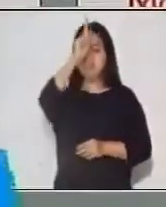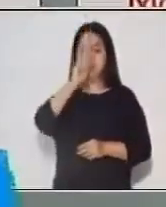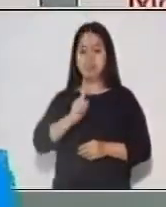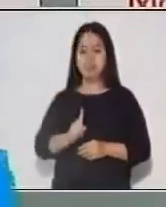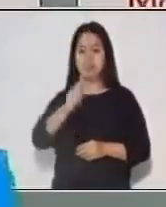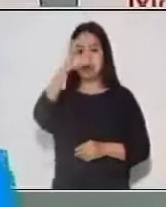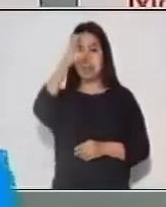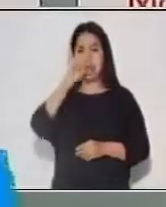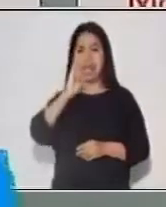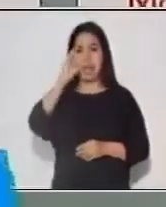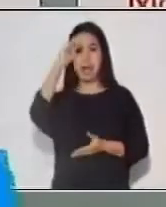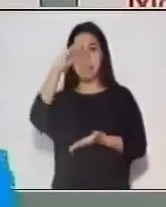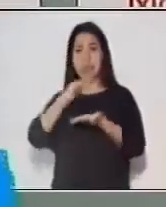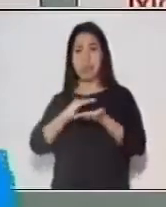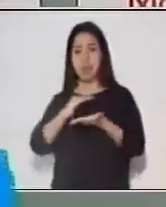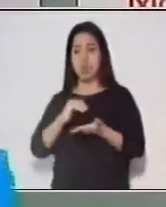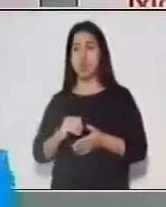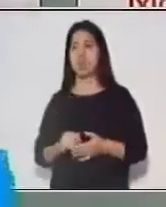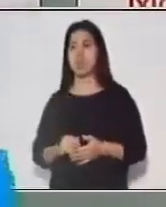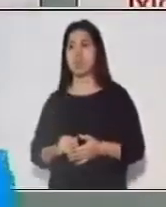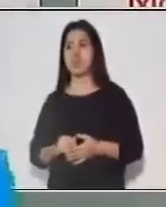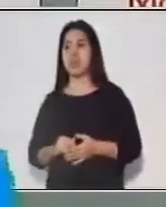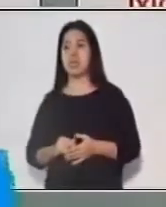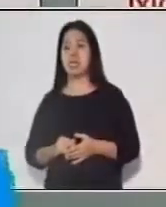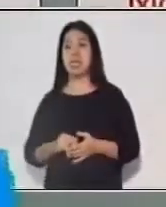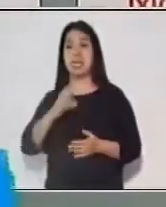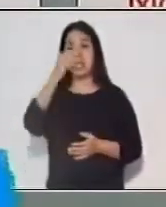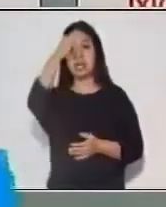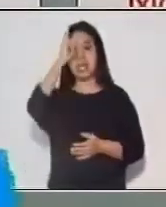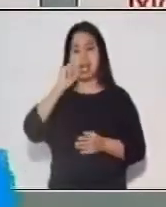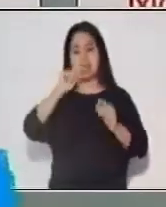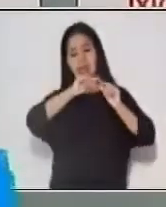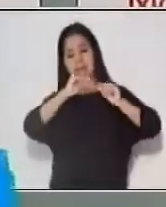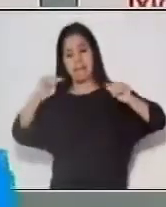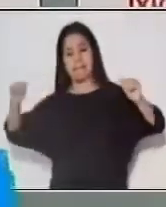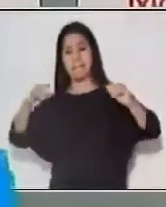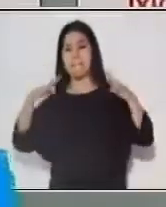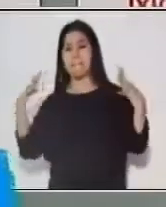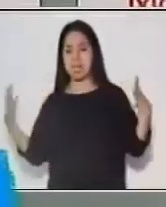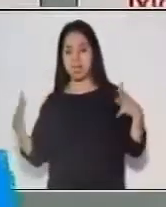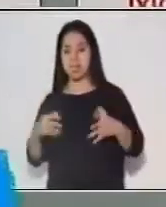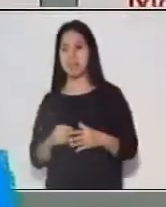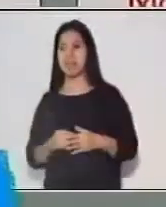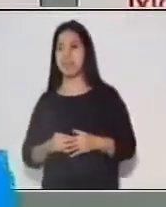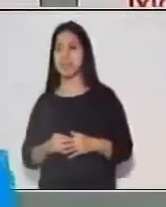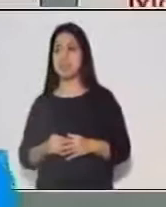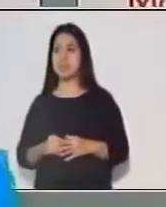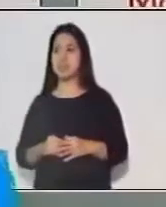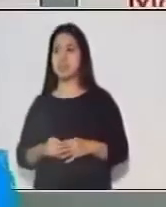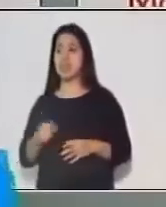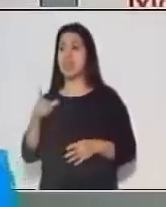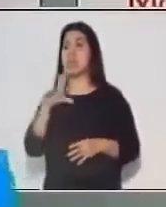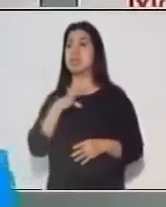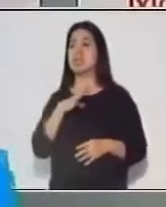eje menor y acá va a ser nuestro eje mayor. Entonces aquí tenemos